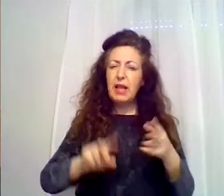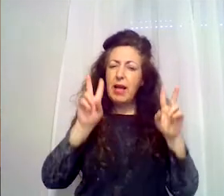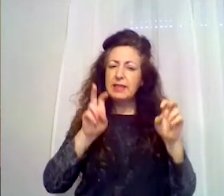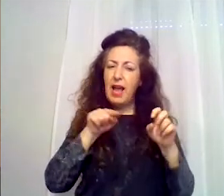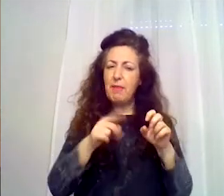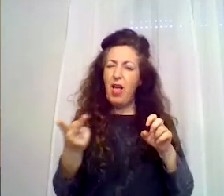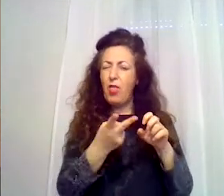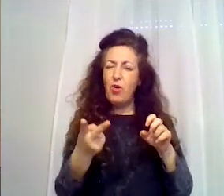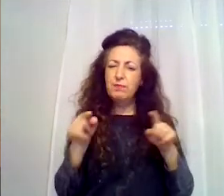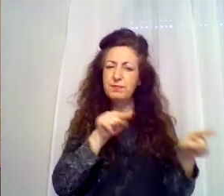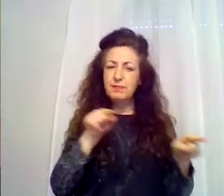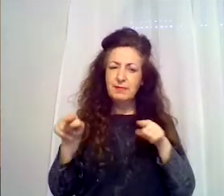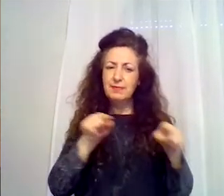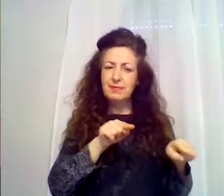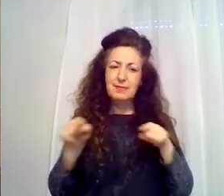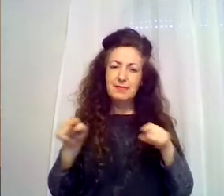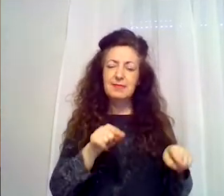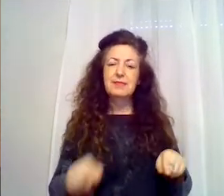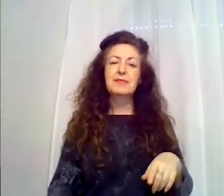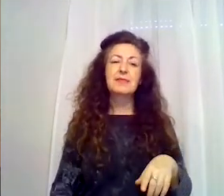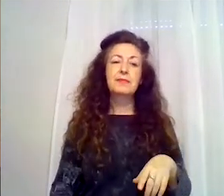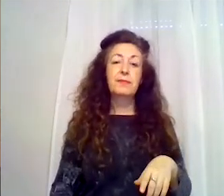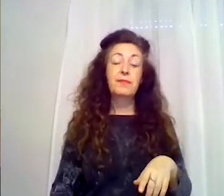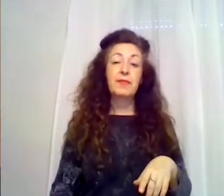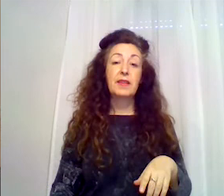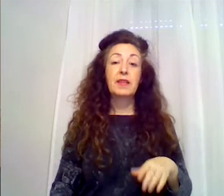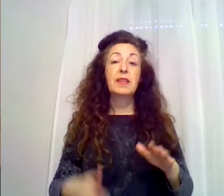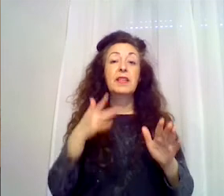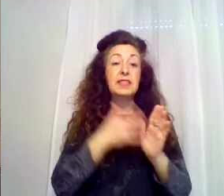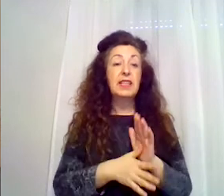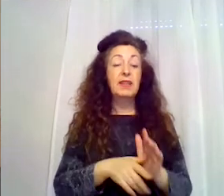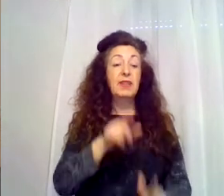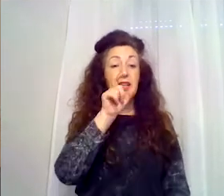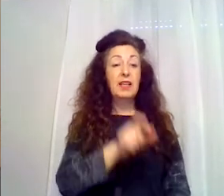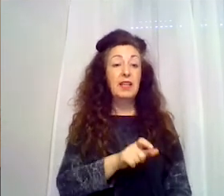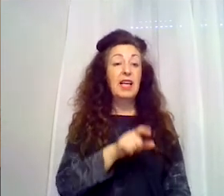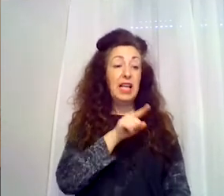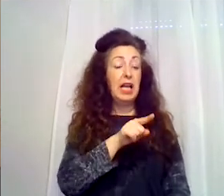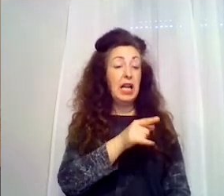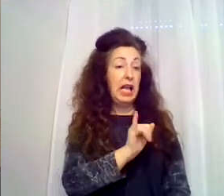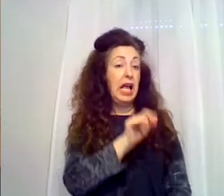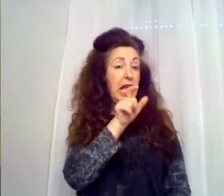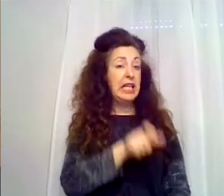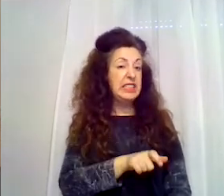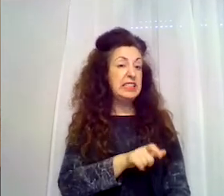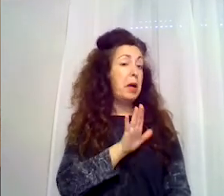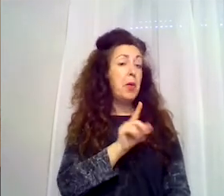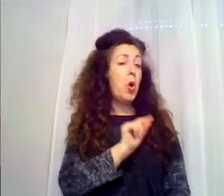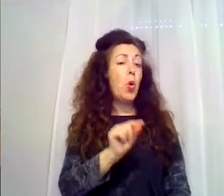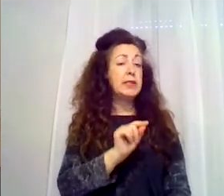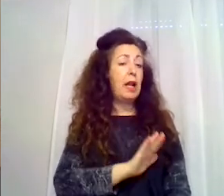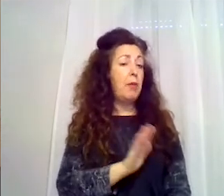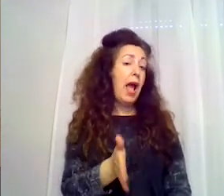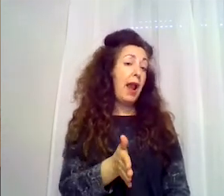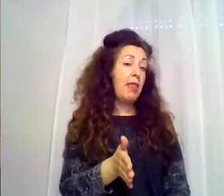de conocer a Isabel Gortázar y de conocer a Nacho, me convertí más bien en, si no en marloviano total, pero